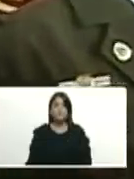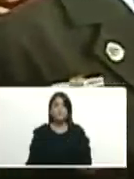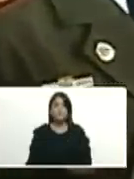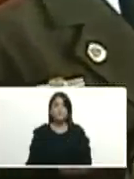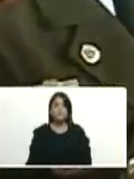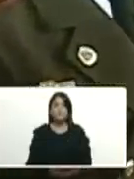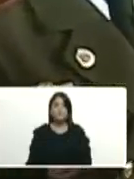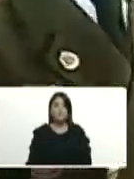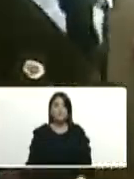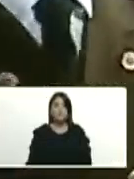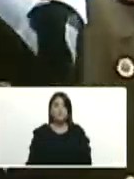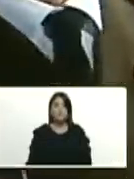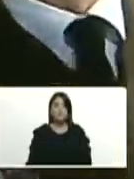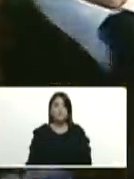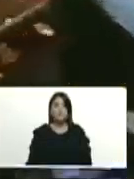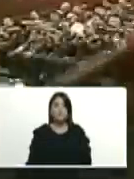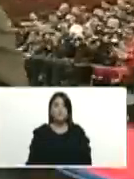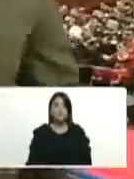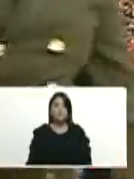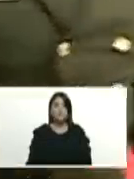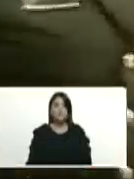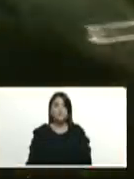¡De frente! ¡Mar!